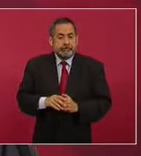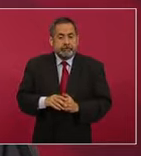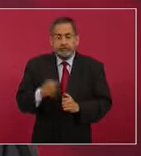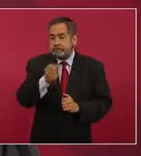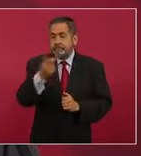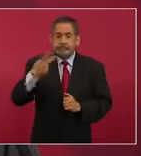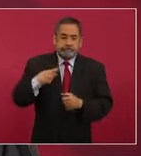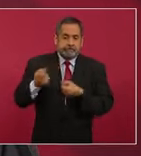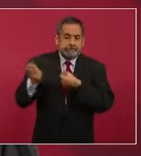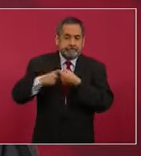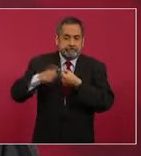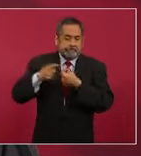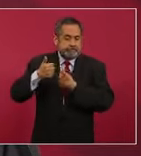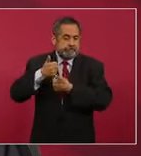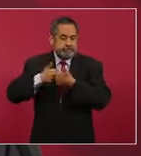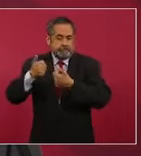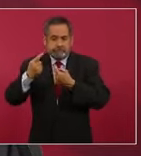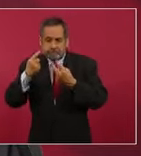seguidores.